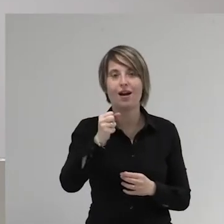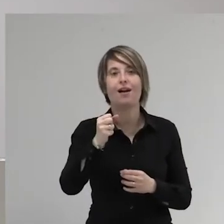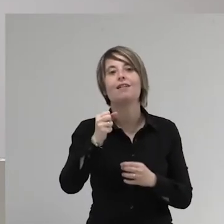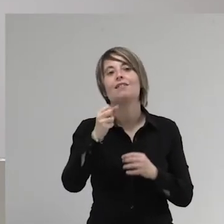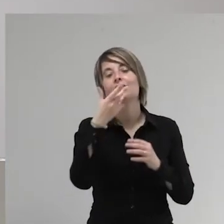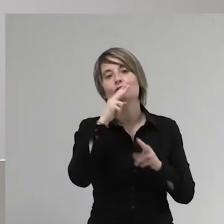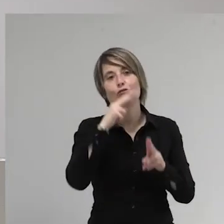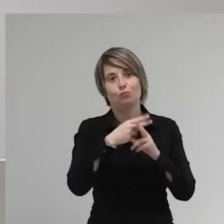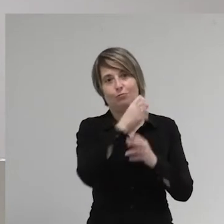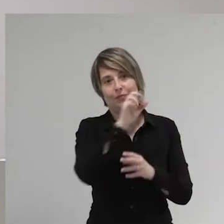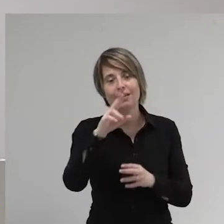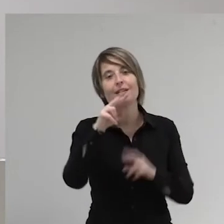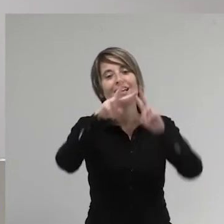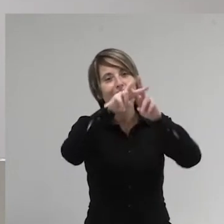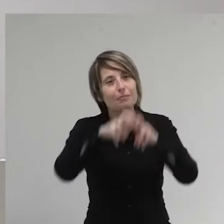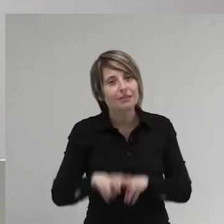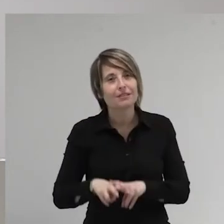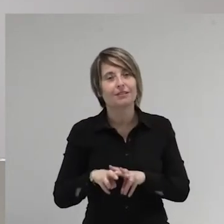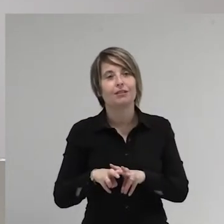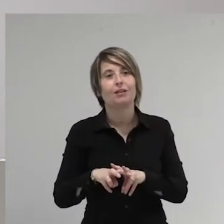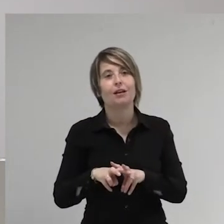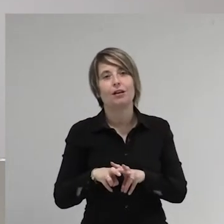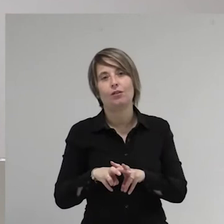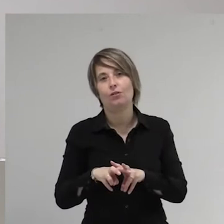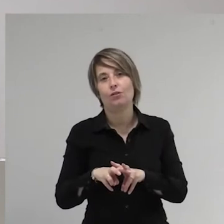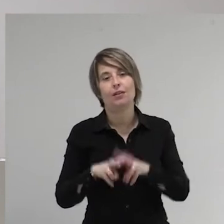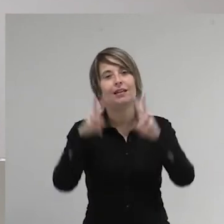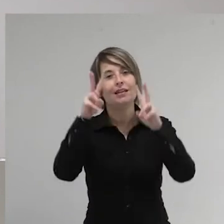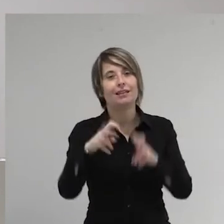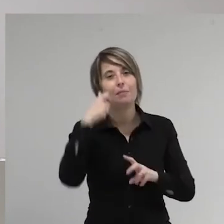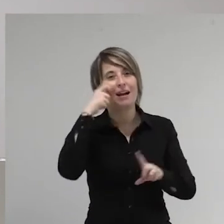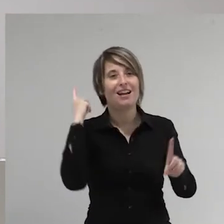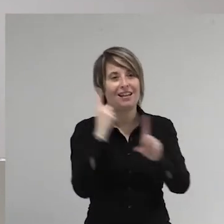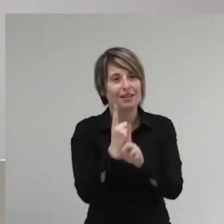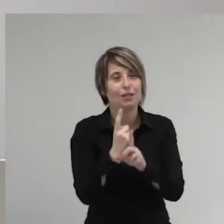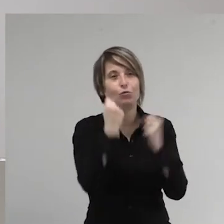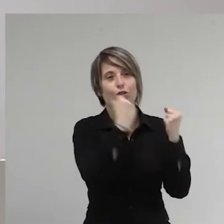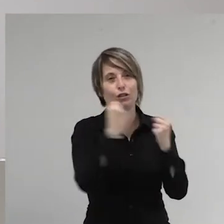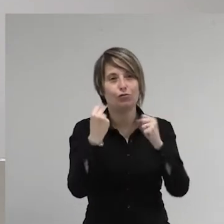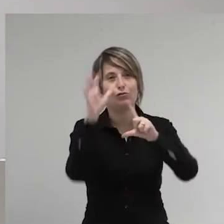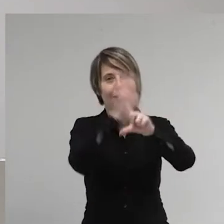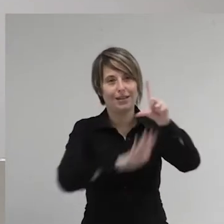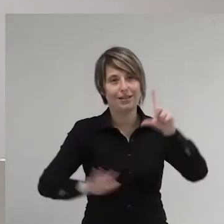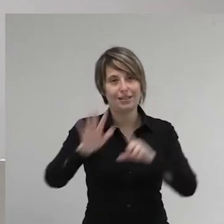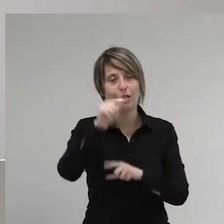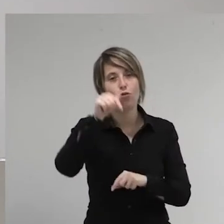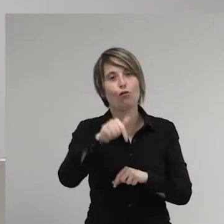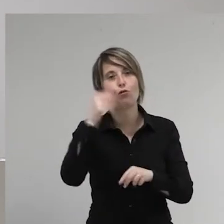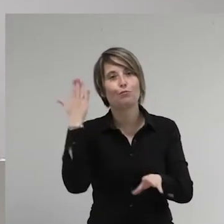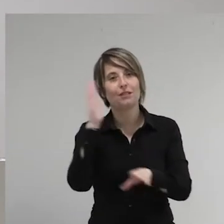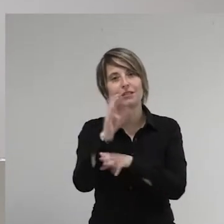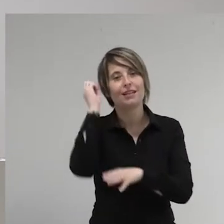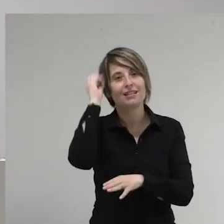Dujaibi Arrázola, investigadora de dispositivos de racismo institucional y de Estado, para presentarnos la